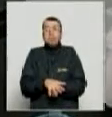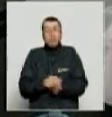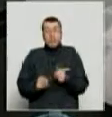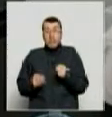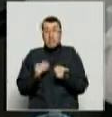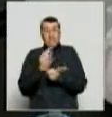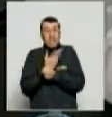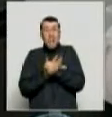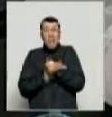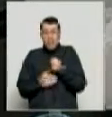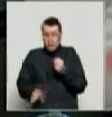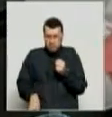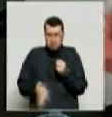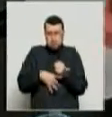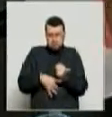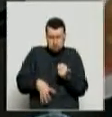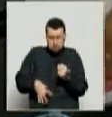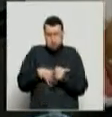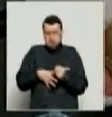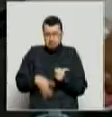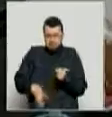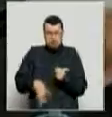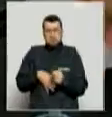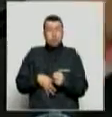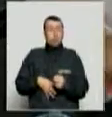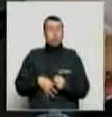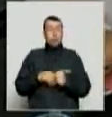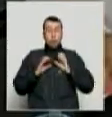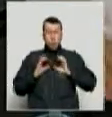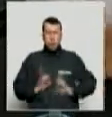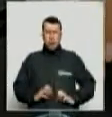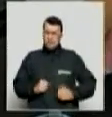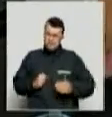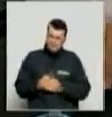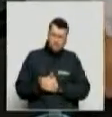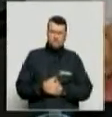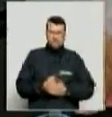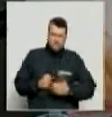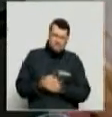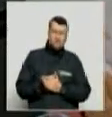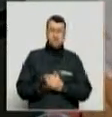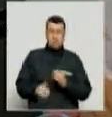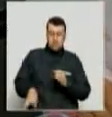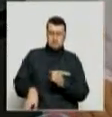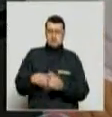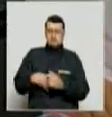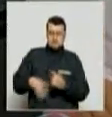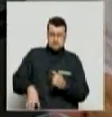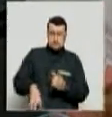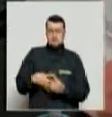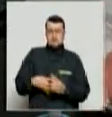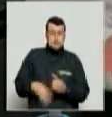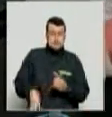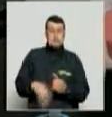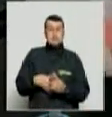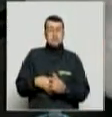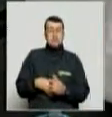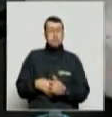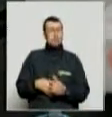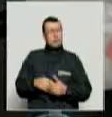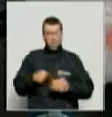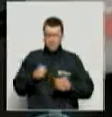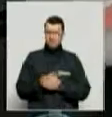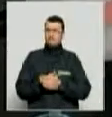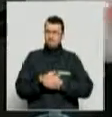puede pasar. Y el cuerpo, tratando de compensar eso y que tenga buena sangre en los tejidos, él hace